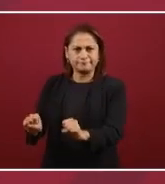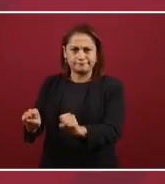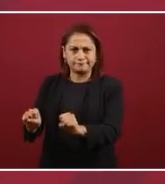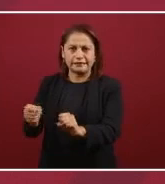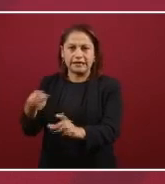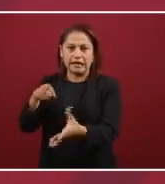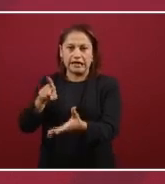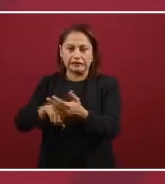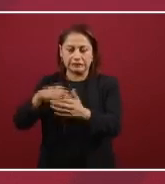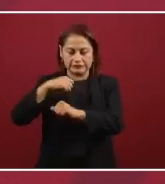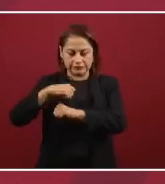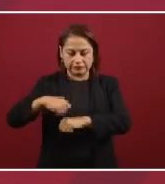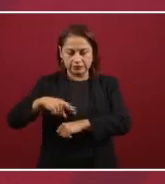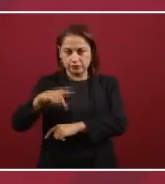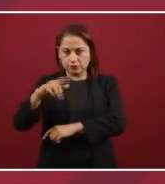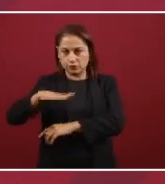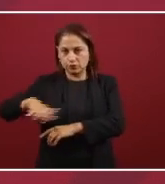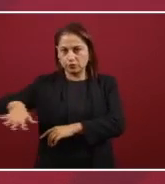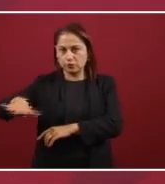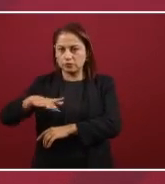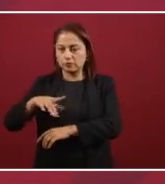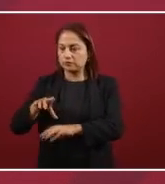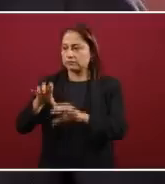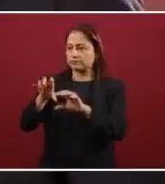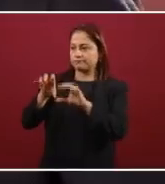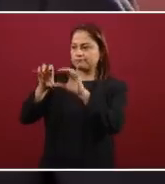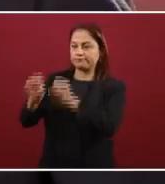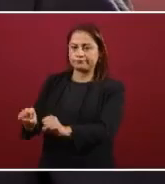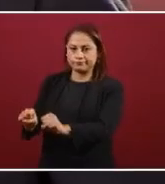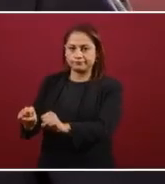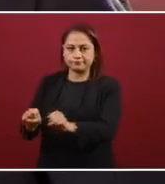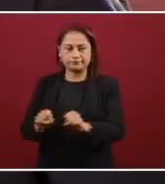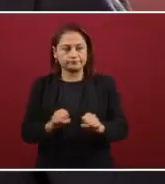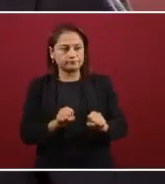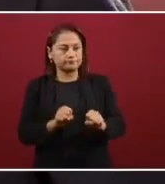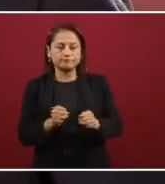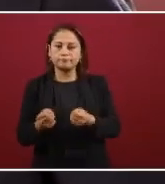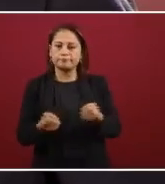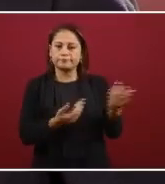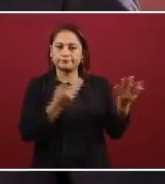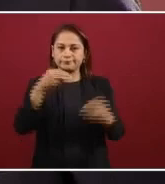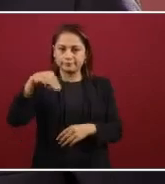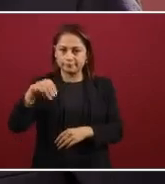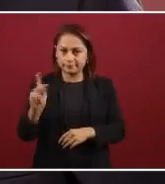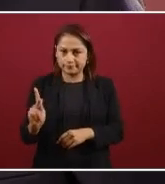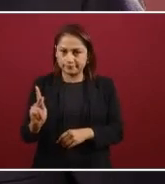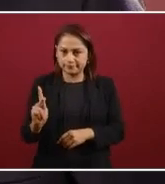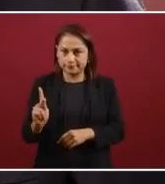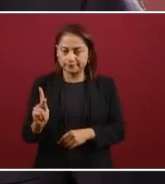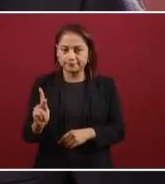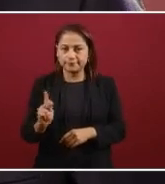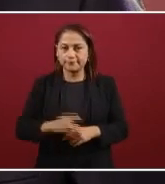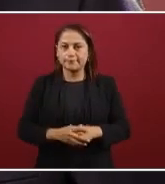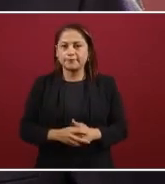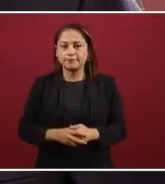y los ponen a disposición del Ministerio Público. Eso fue lo que